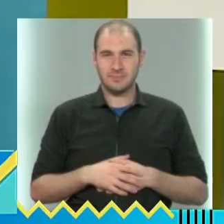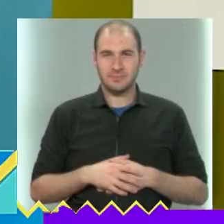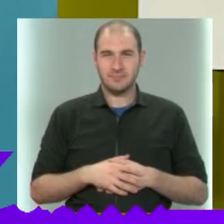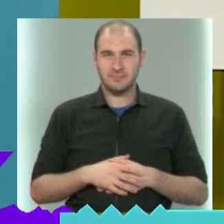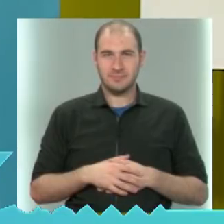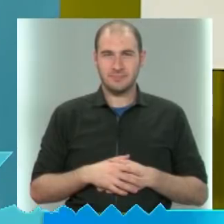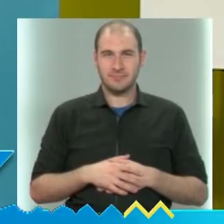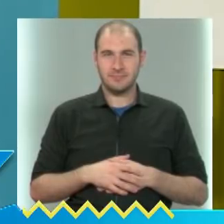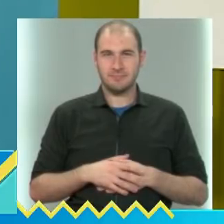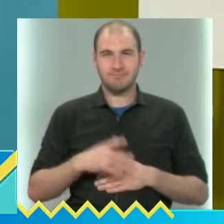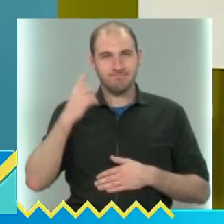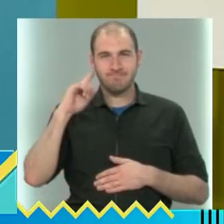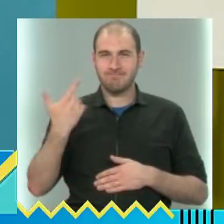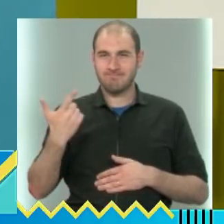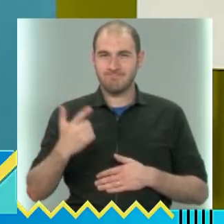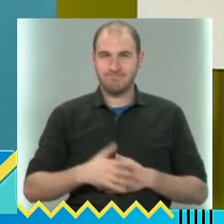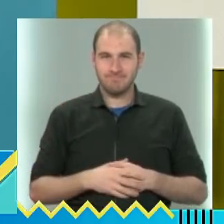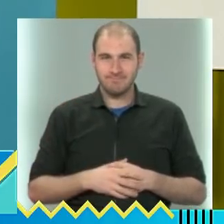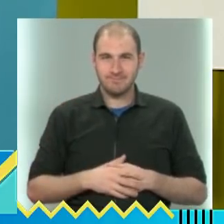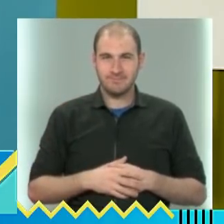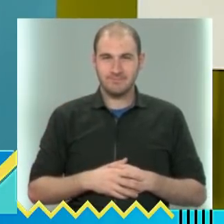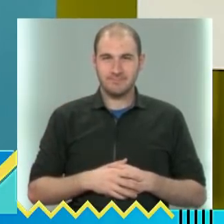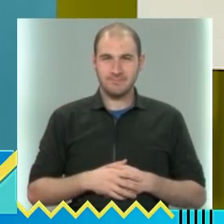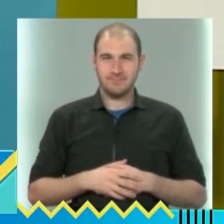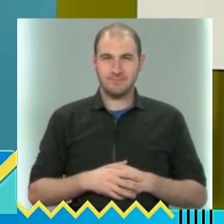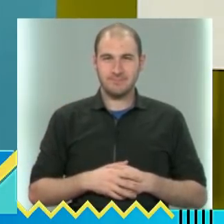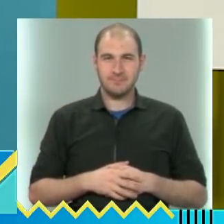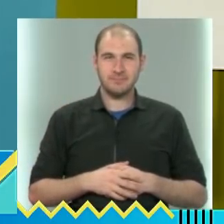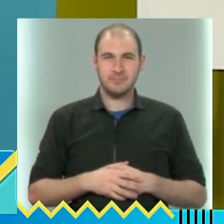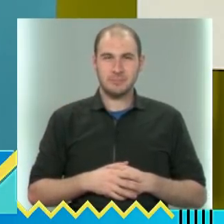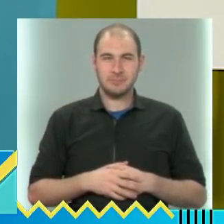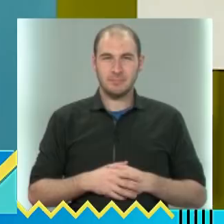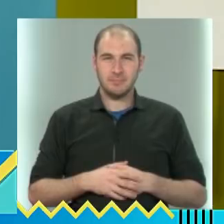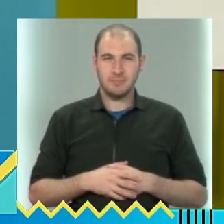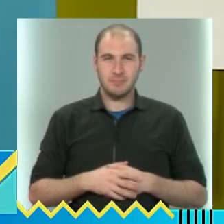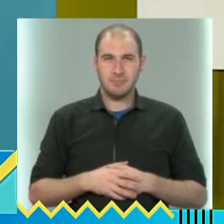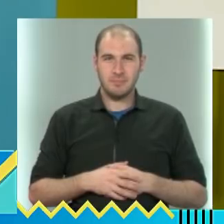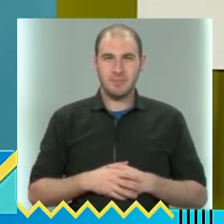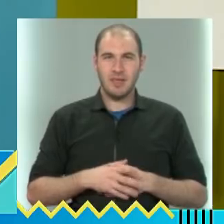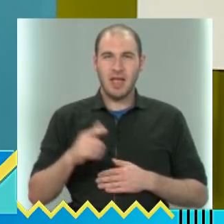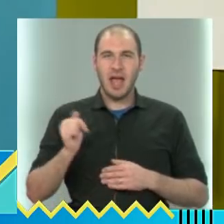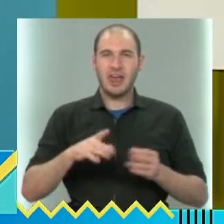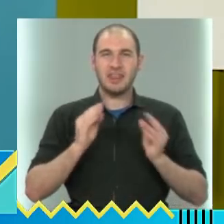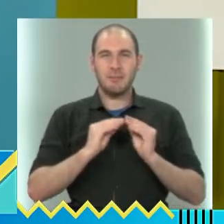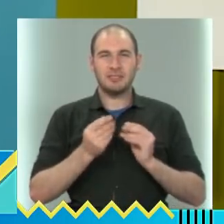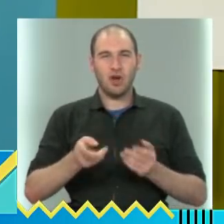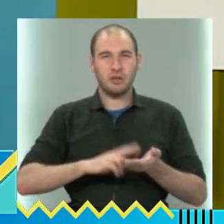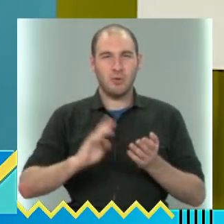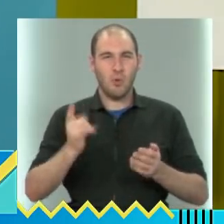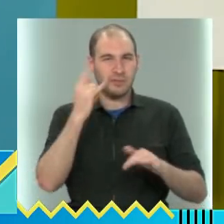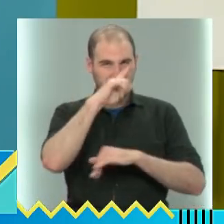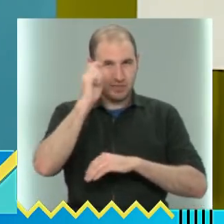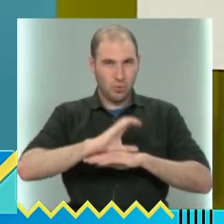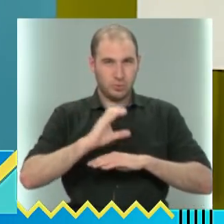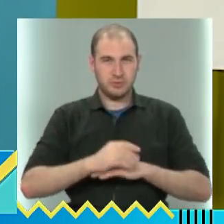buenas tardes, bienvenidos a Distintos Parecidos de nuevo, terminando la semana y planteando un nuevo debate en el canal de la Universidad Nacional